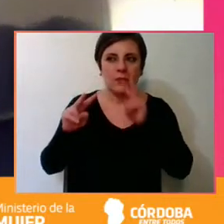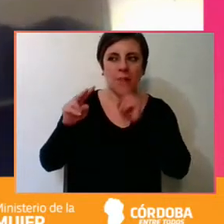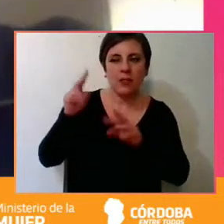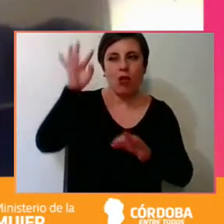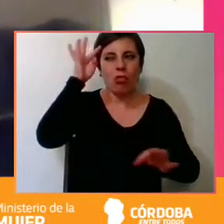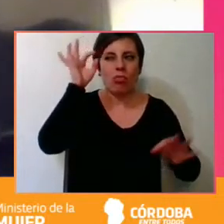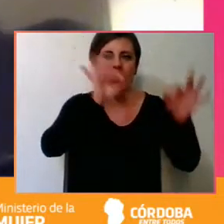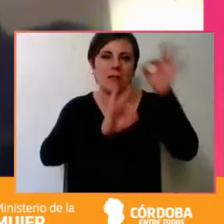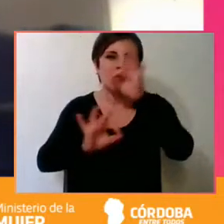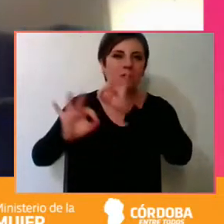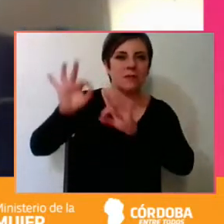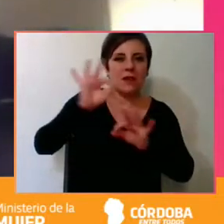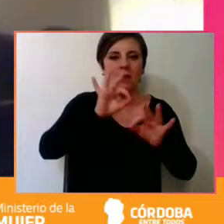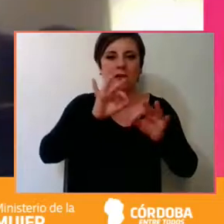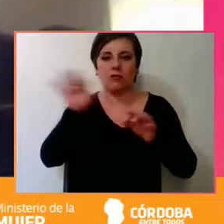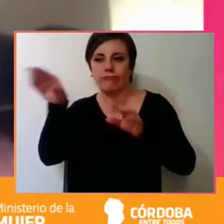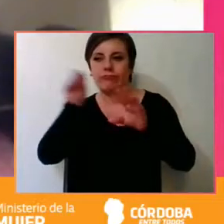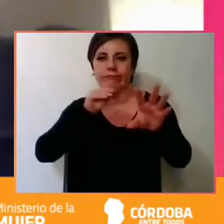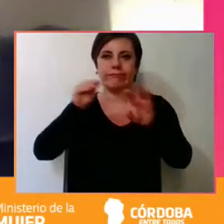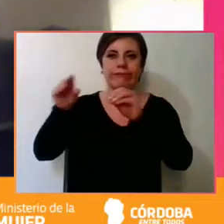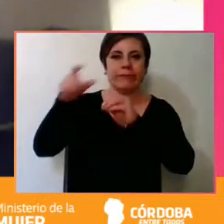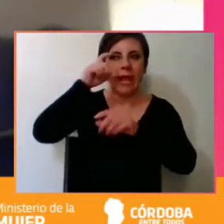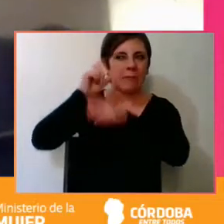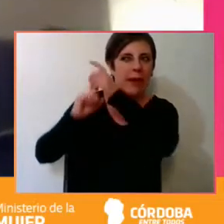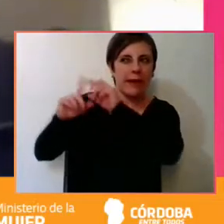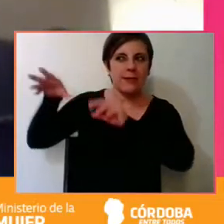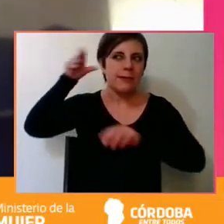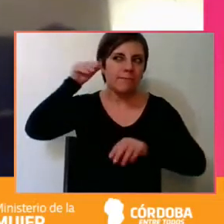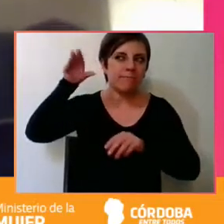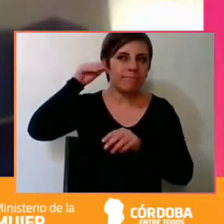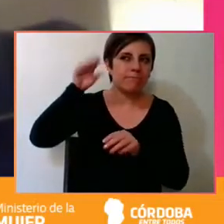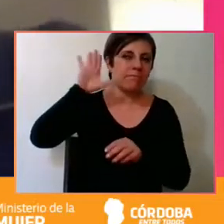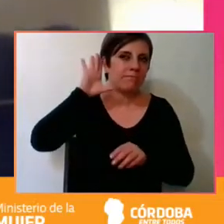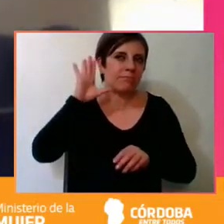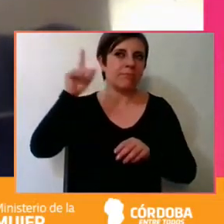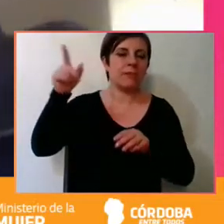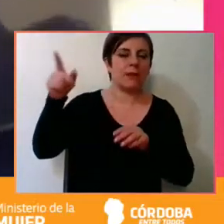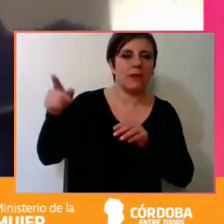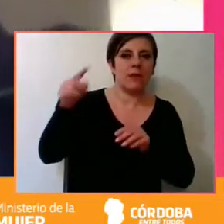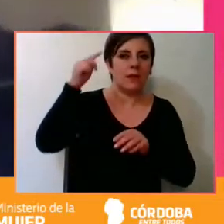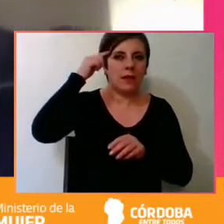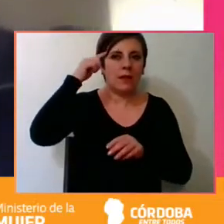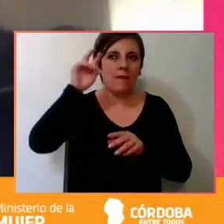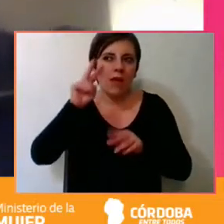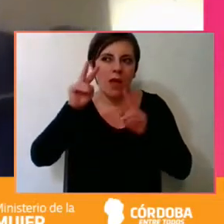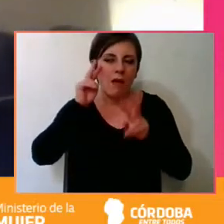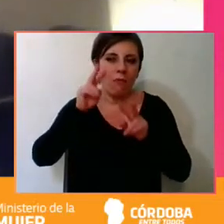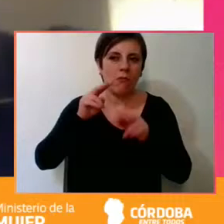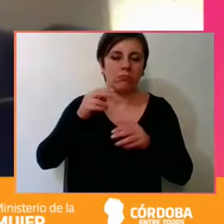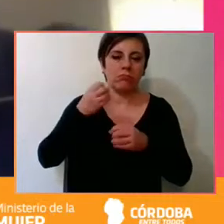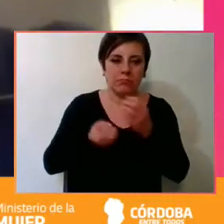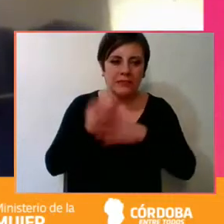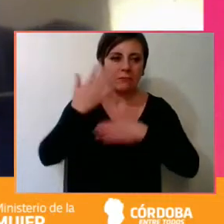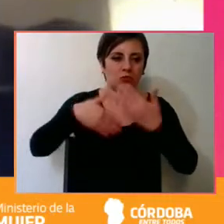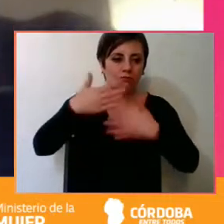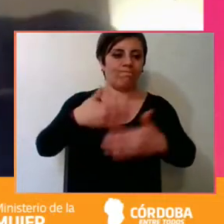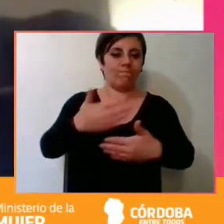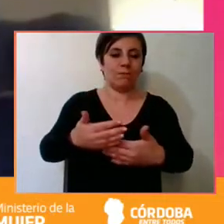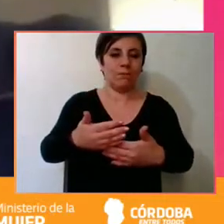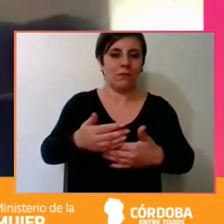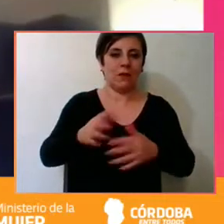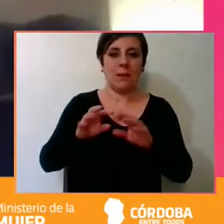diseñando, extrayendo de lo que hemos visto, de lo que hemos oído, de lo que hemos escuchado, de lo que hemos experimentado y lo que hemos puesto en marcha, es que el